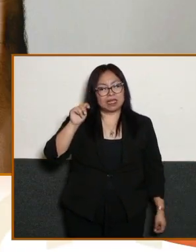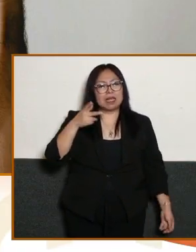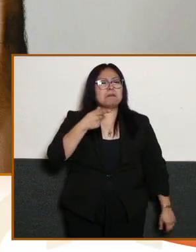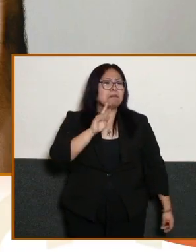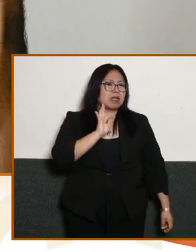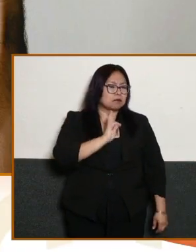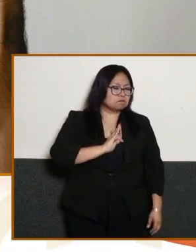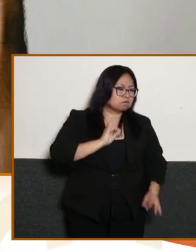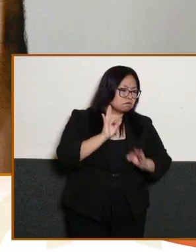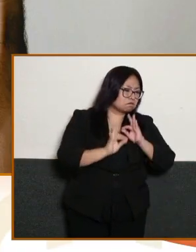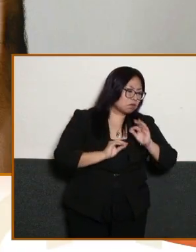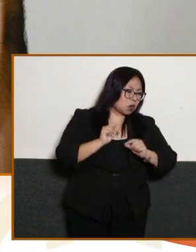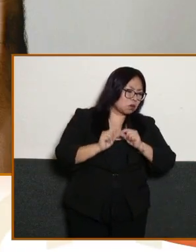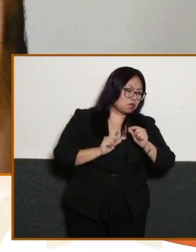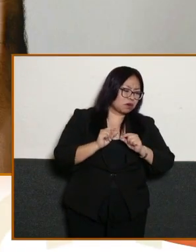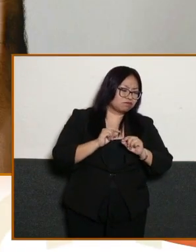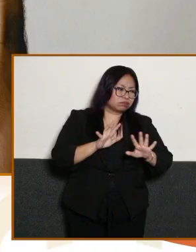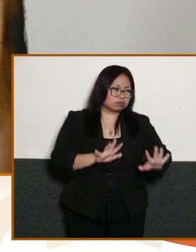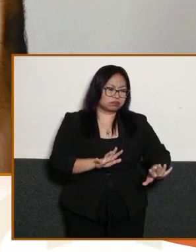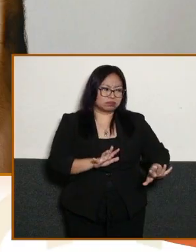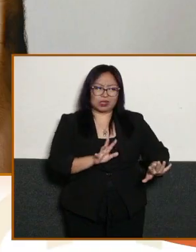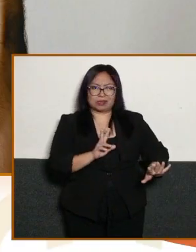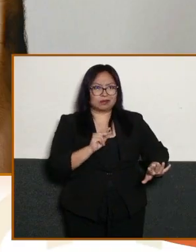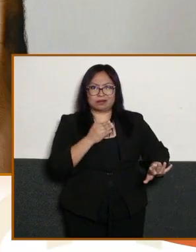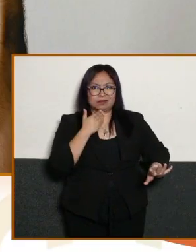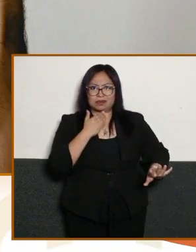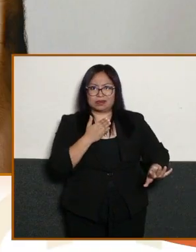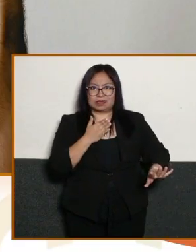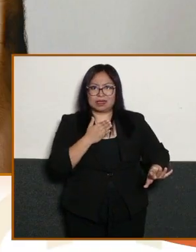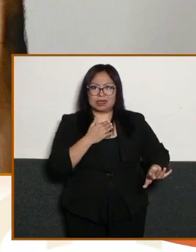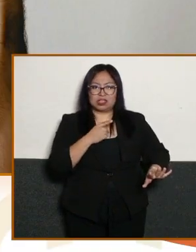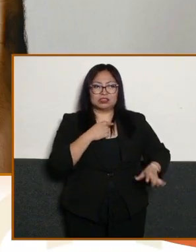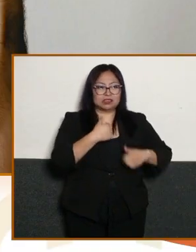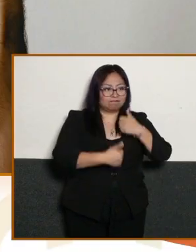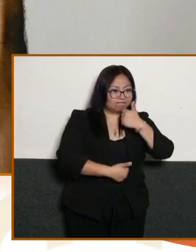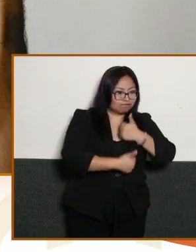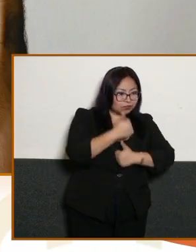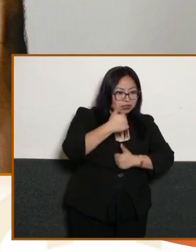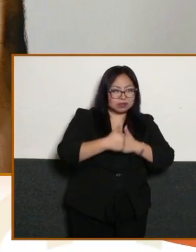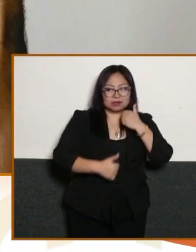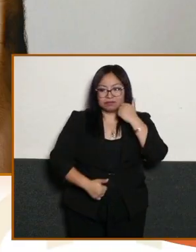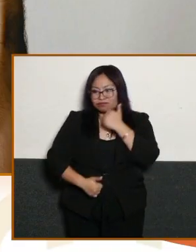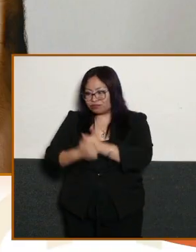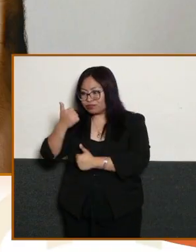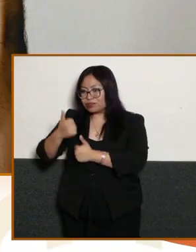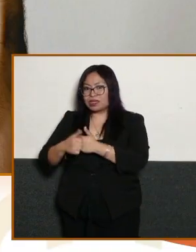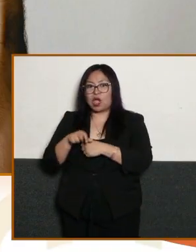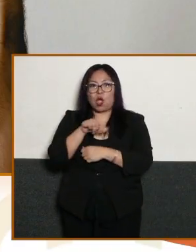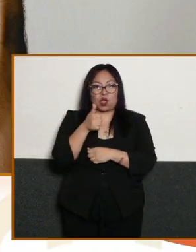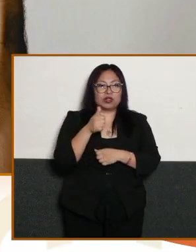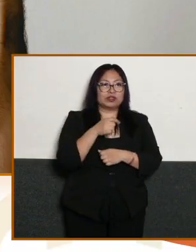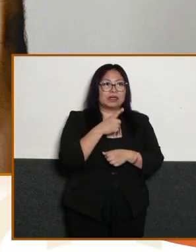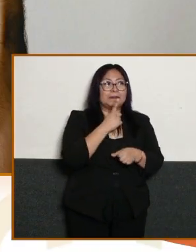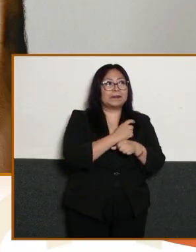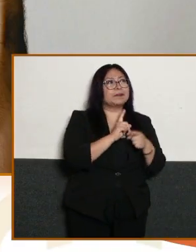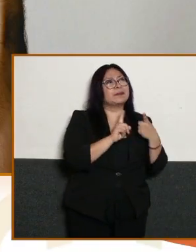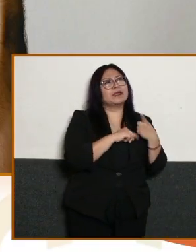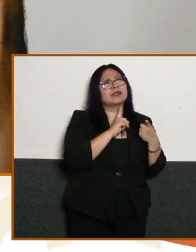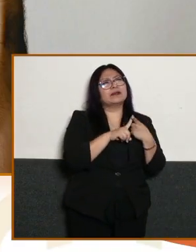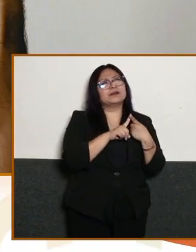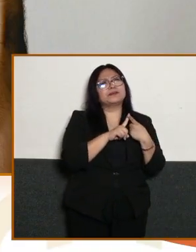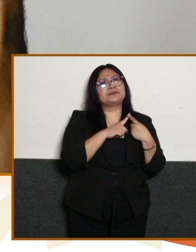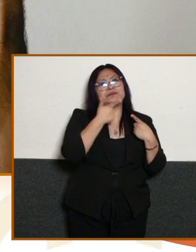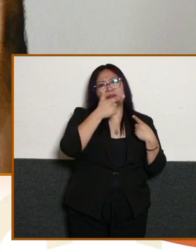humanidad, dijo esto no está bien. Y entonces empezaron a competir otros modelos. Por ejemplo, el primero